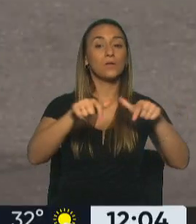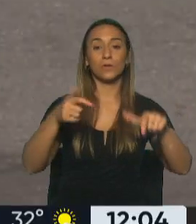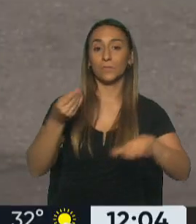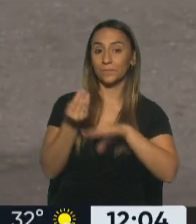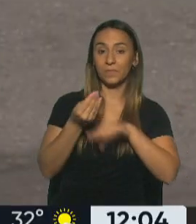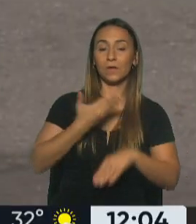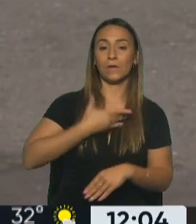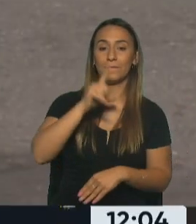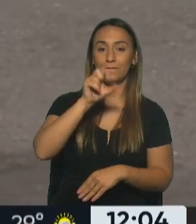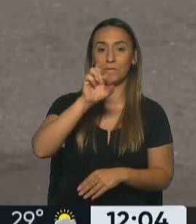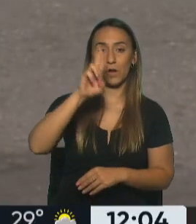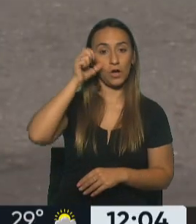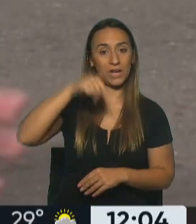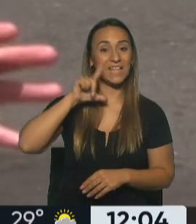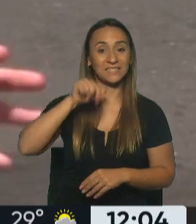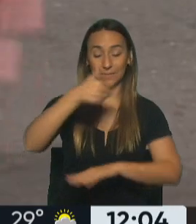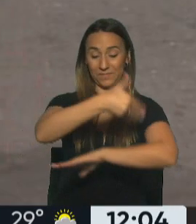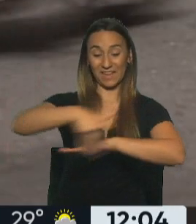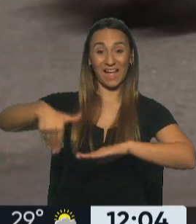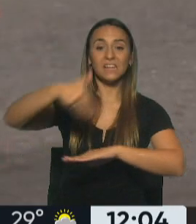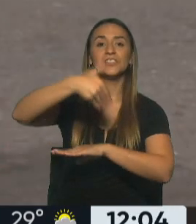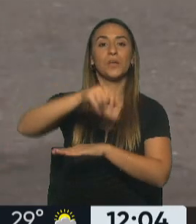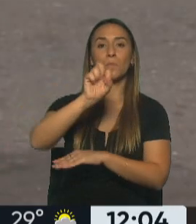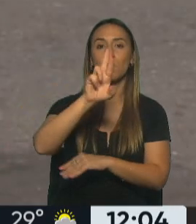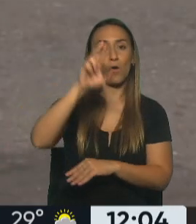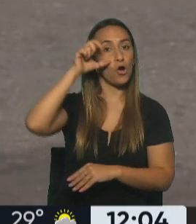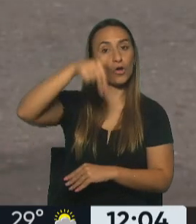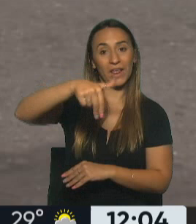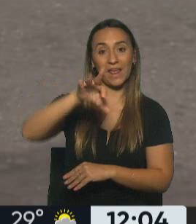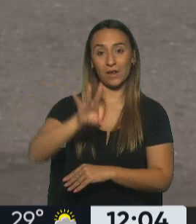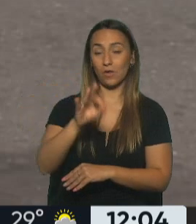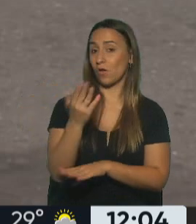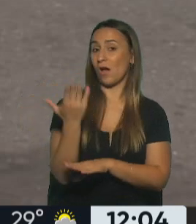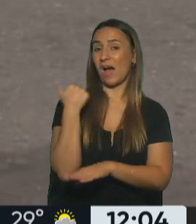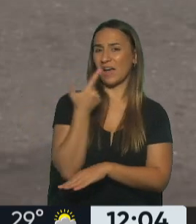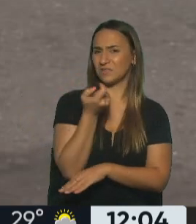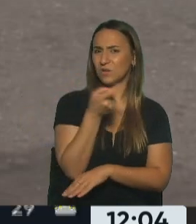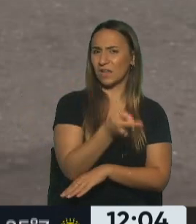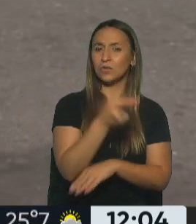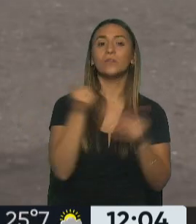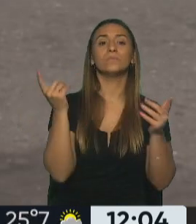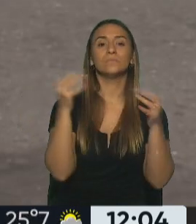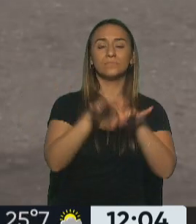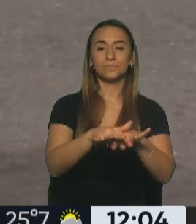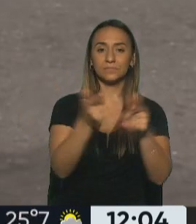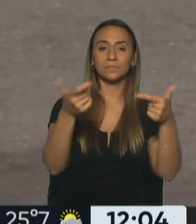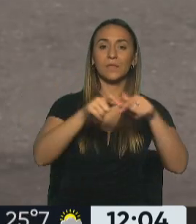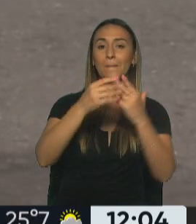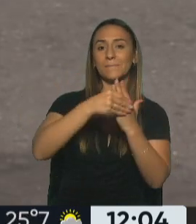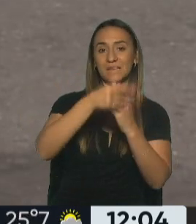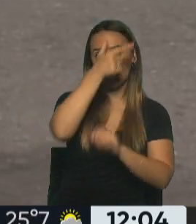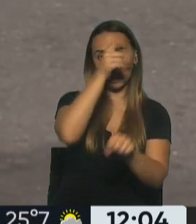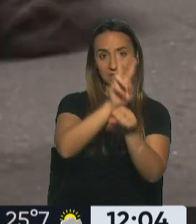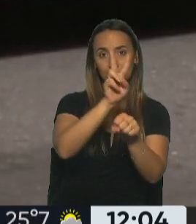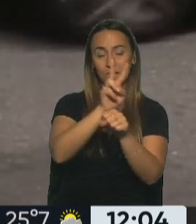Federal ubicada en la calle Moreno se encuentran reunidos hace instantes la ministra de Seguridad de la Nación, Patricia Bullrich, junto al ministro de Seguridad